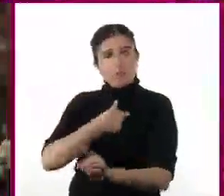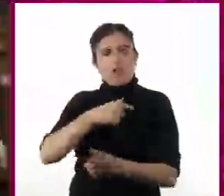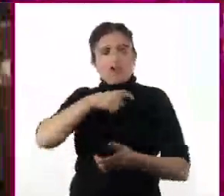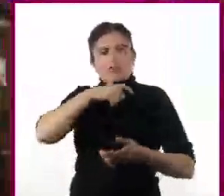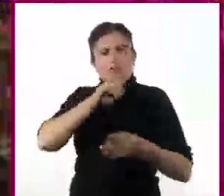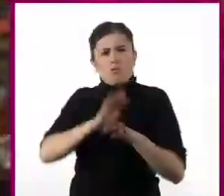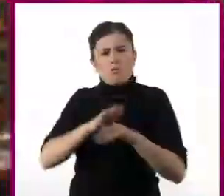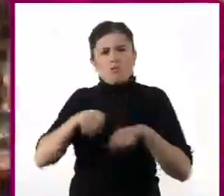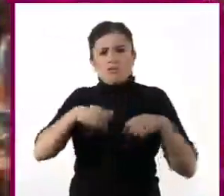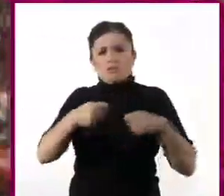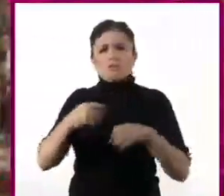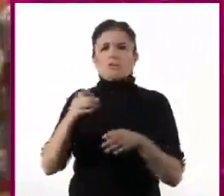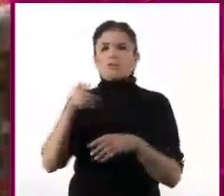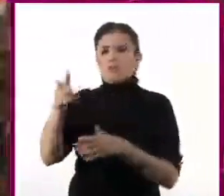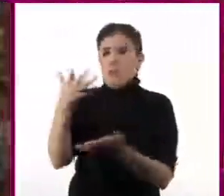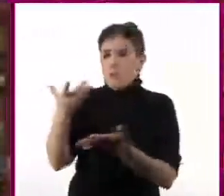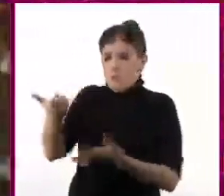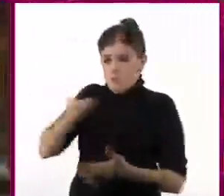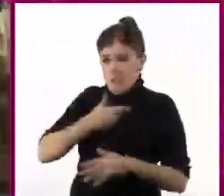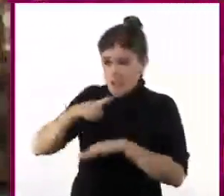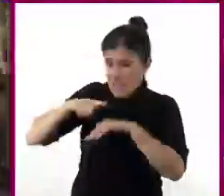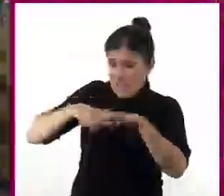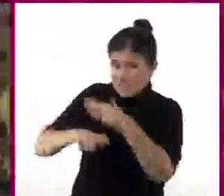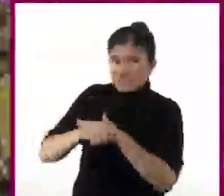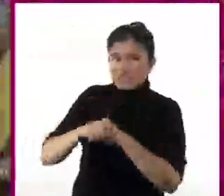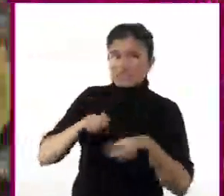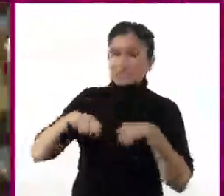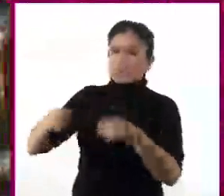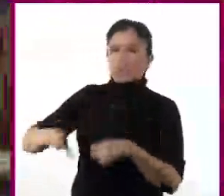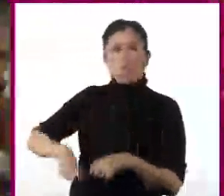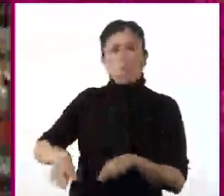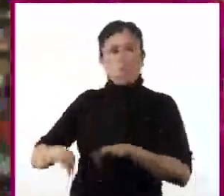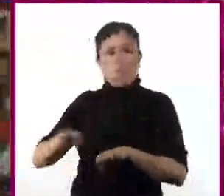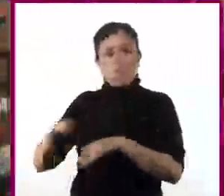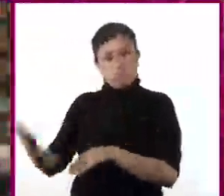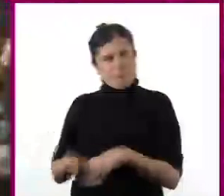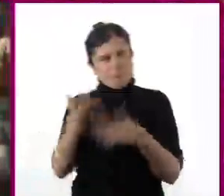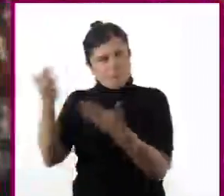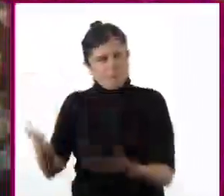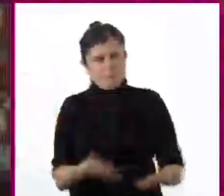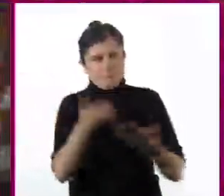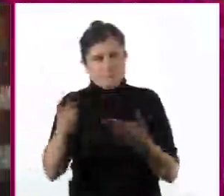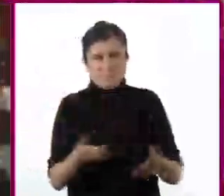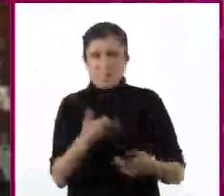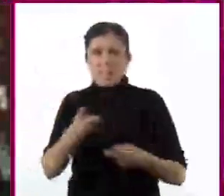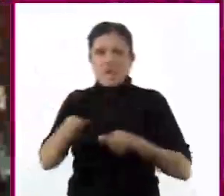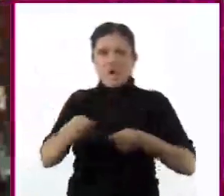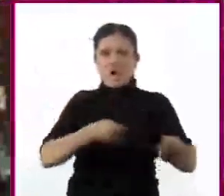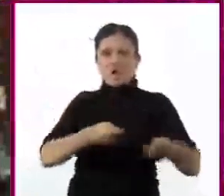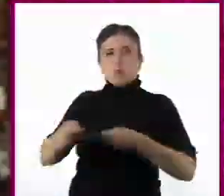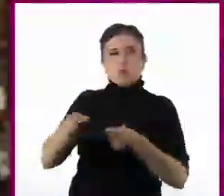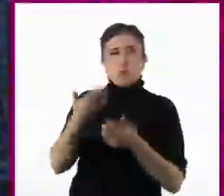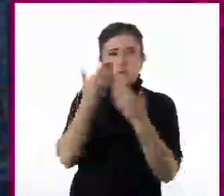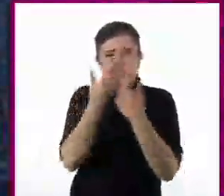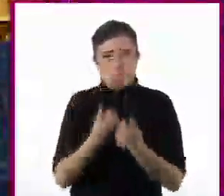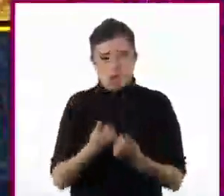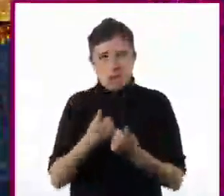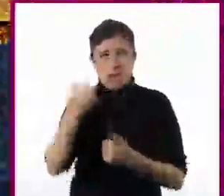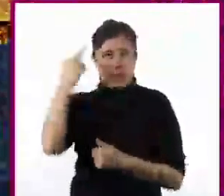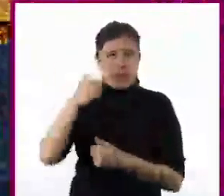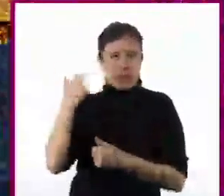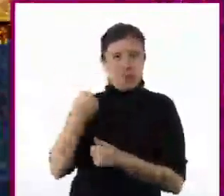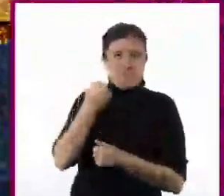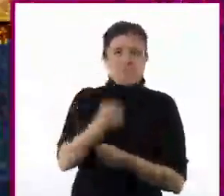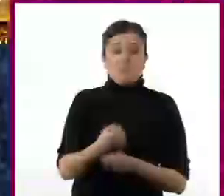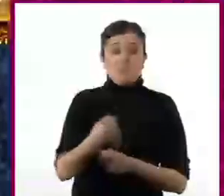compraban los cargos públicos, los funcionarios imponían los tributos y se evadía el control de la corona. Las reformas